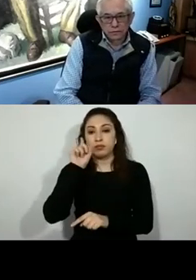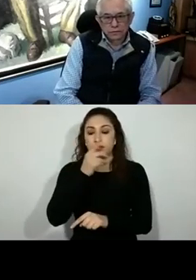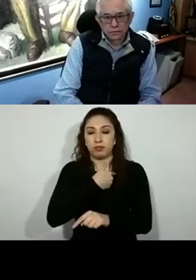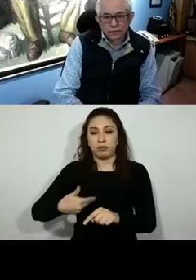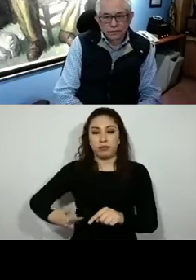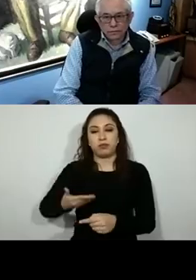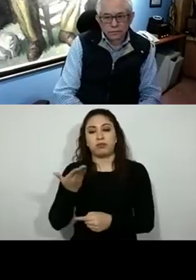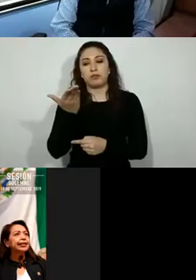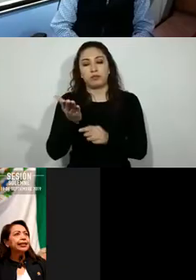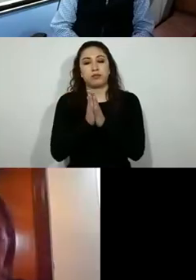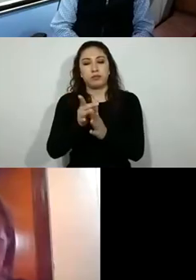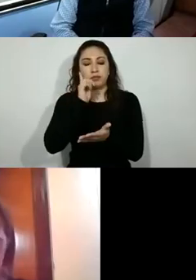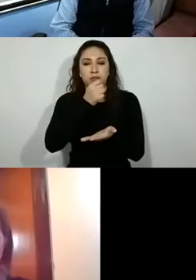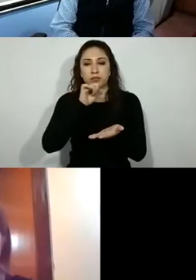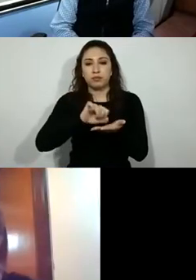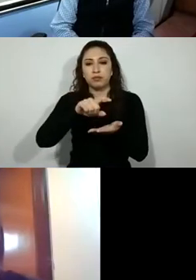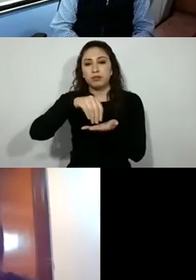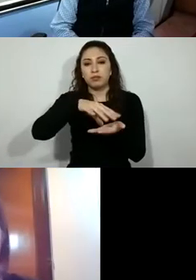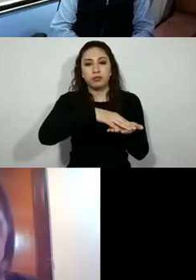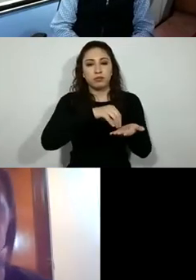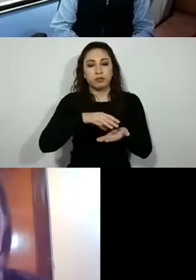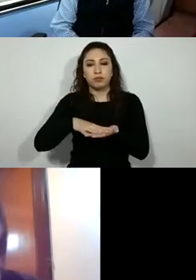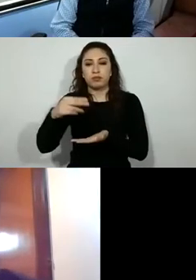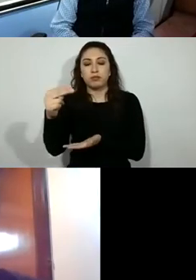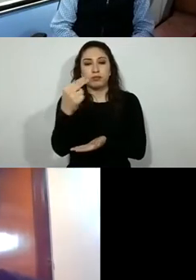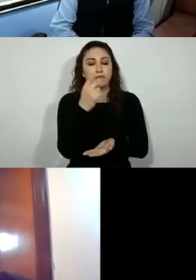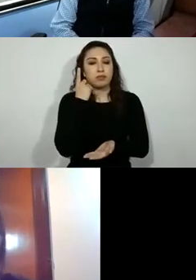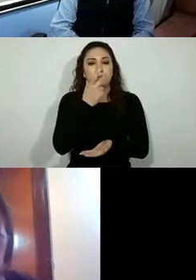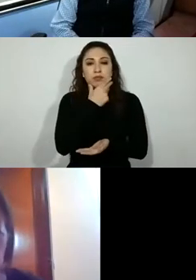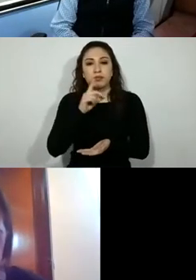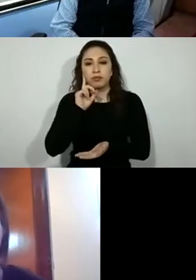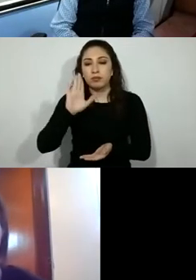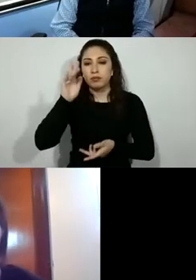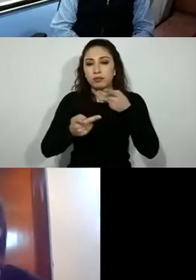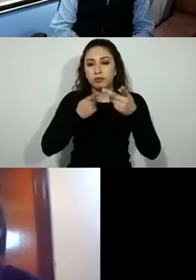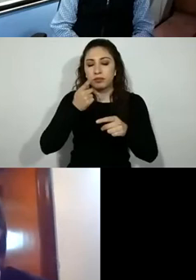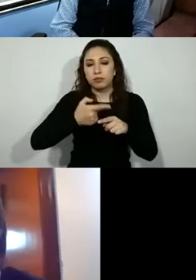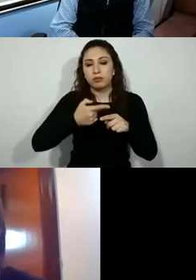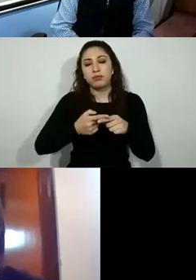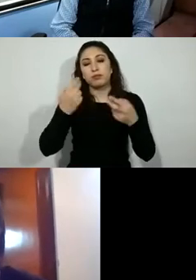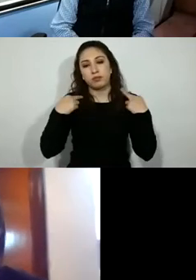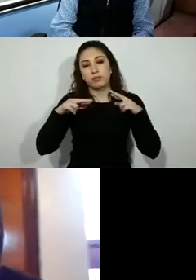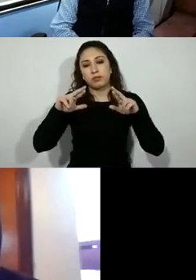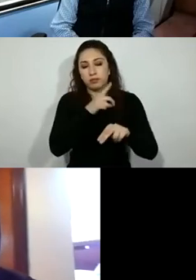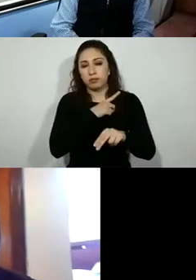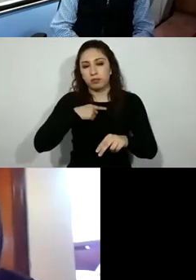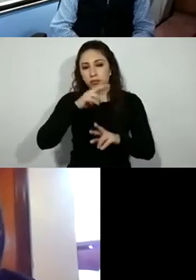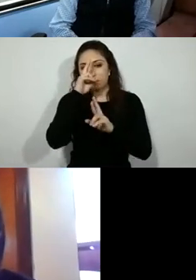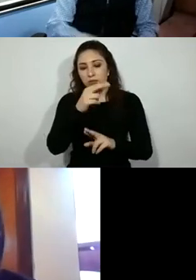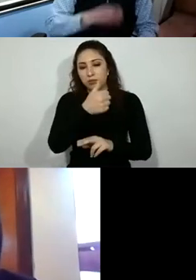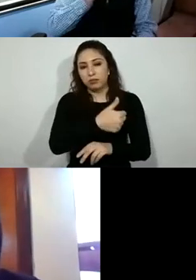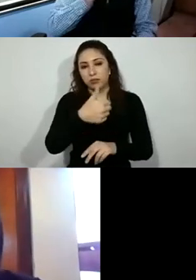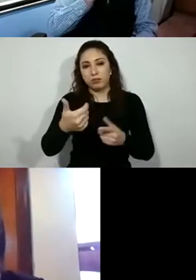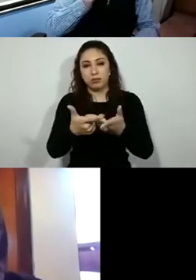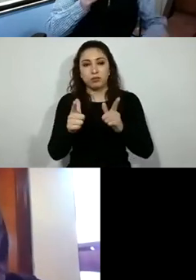secretaria tome lista de las diputadas y diputados que deseen intervenir. Por cada grupo, asociación parlamentaria, por las diputadas y diputados